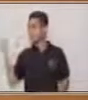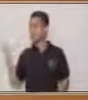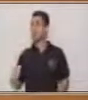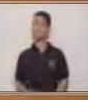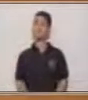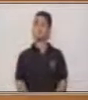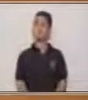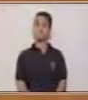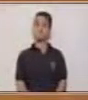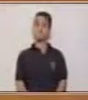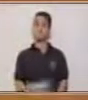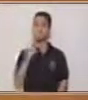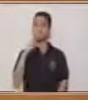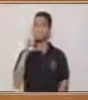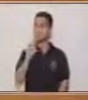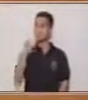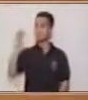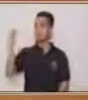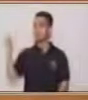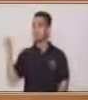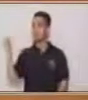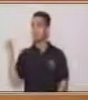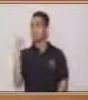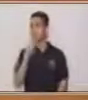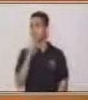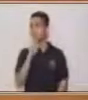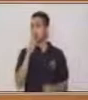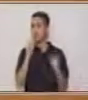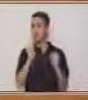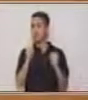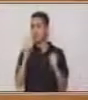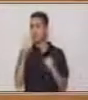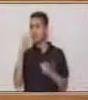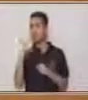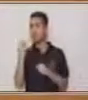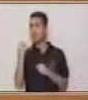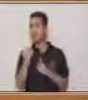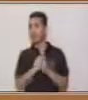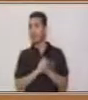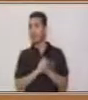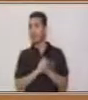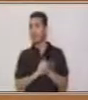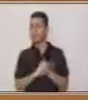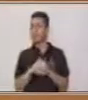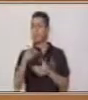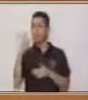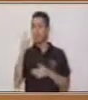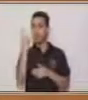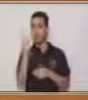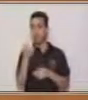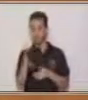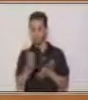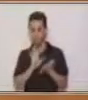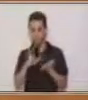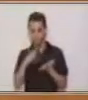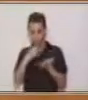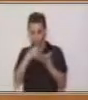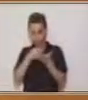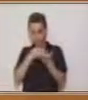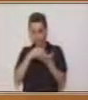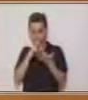caso, si te das cuenta, no es tan complicado porque la unidad está partida en 100 partes